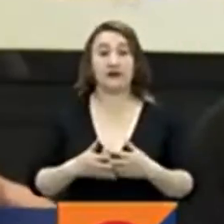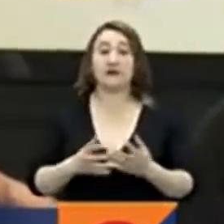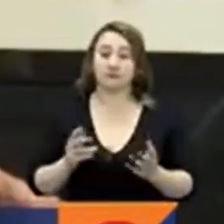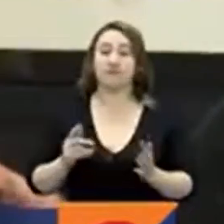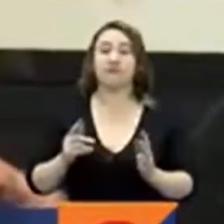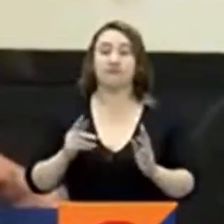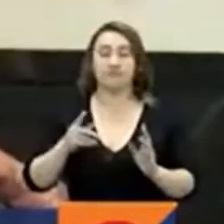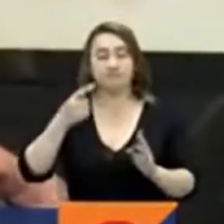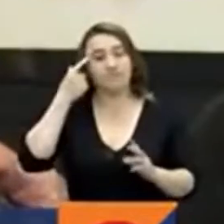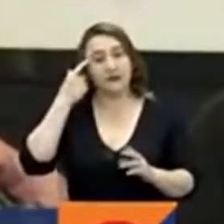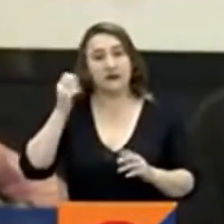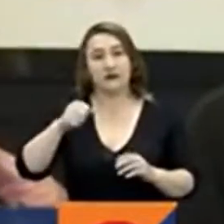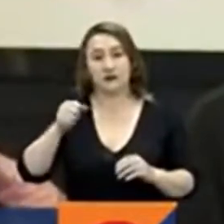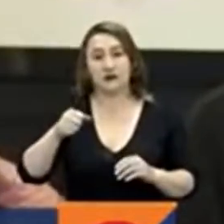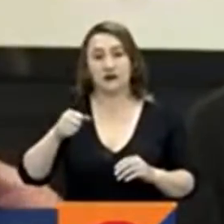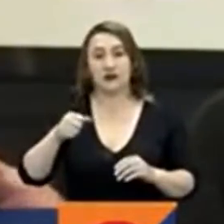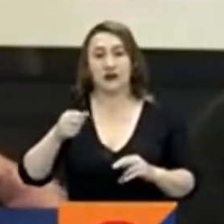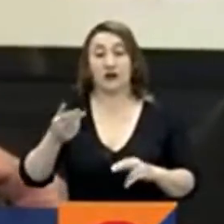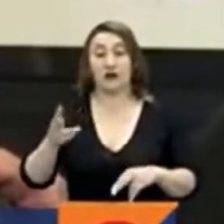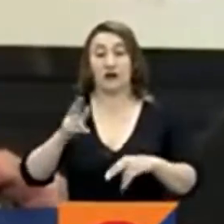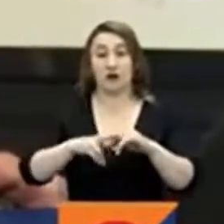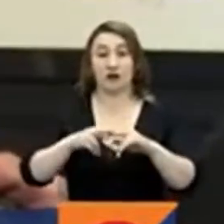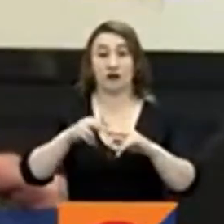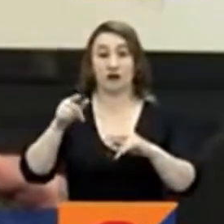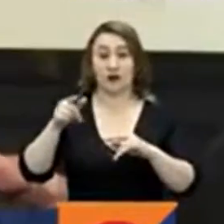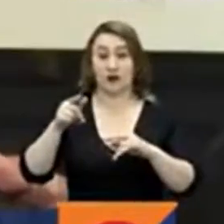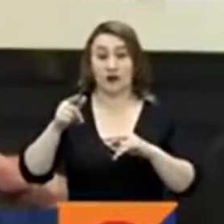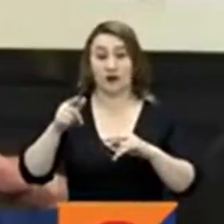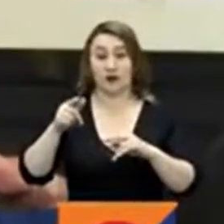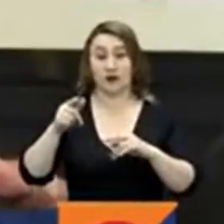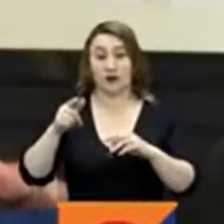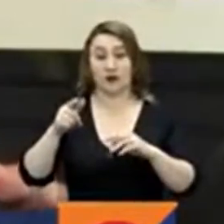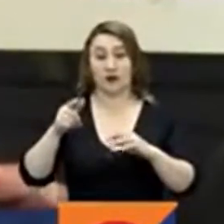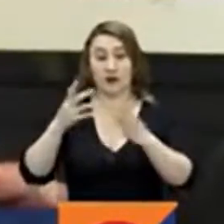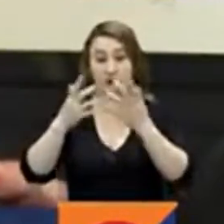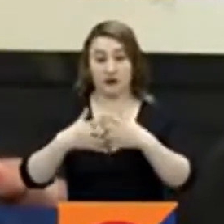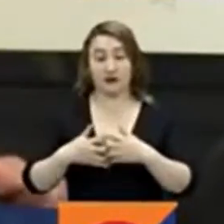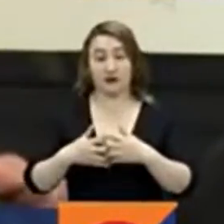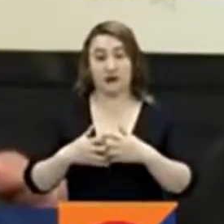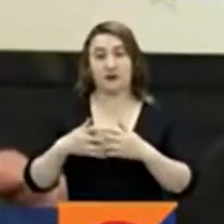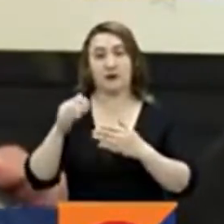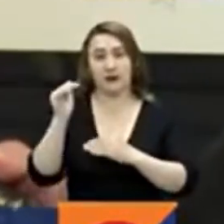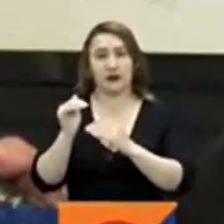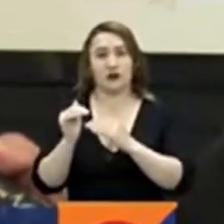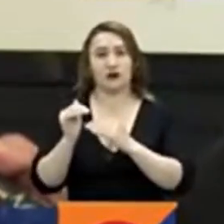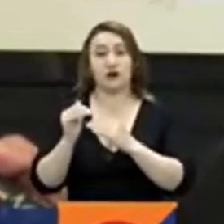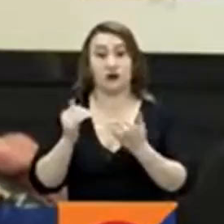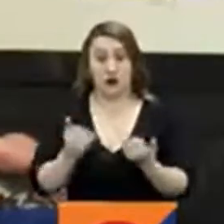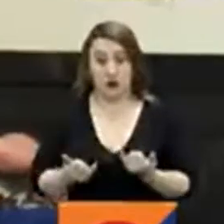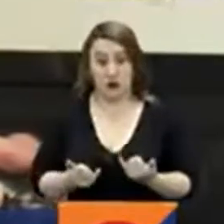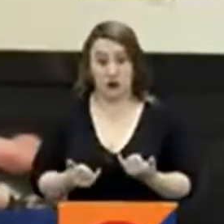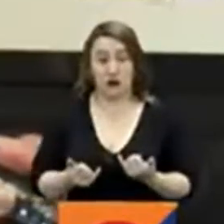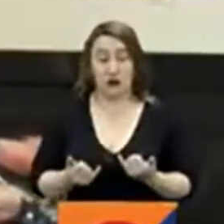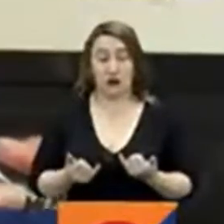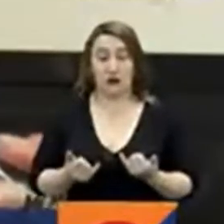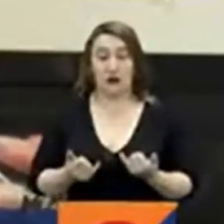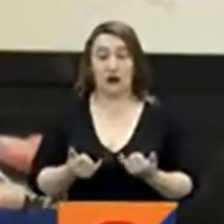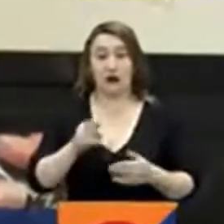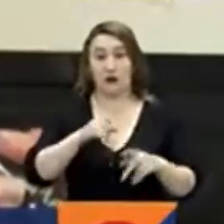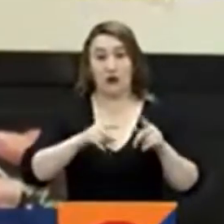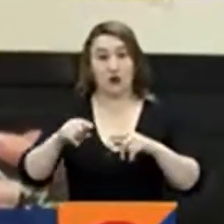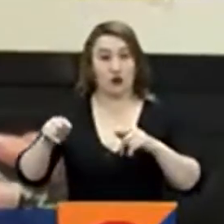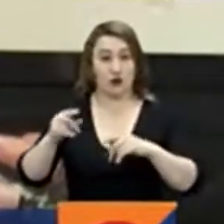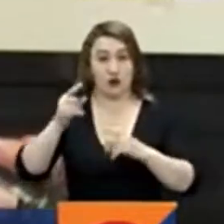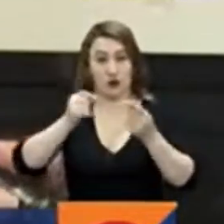efecto pensando en reducir la tarifa del impuesto de renta de las empresas, porque hoy en día algunos sectores